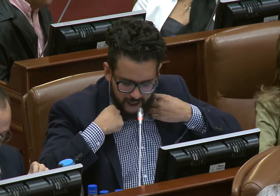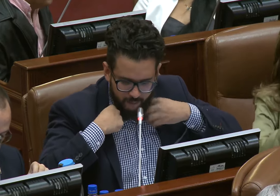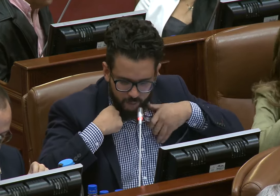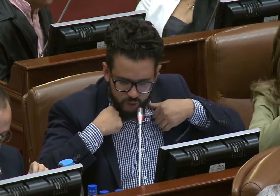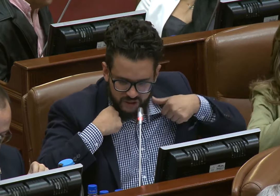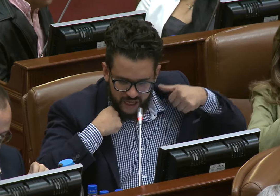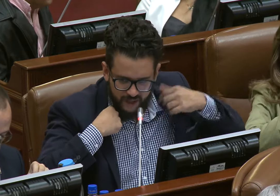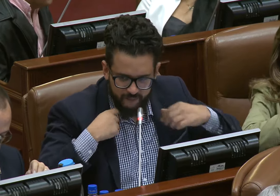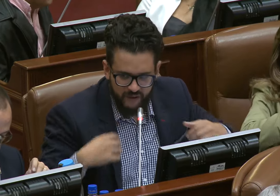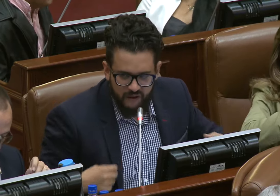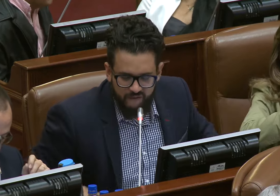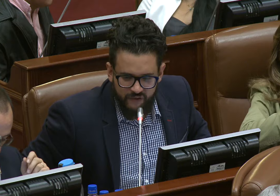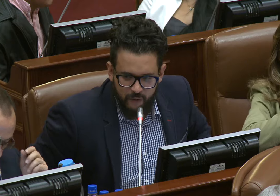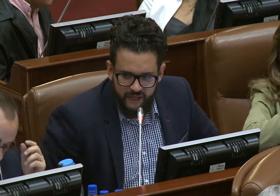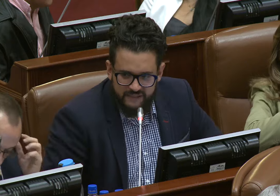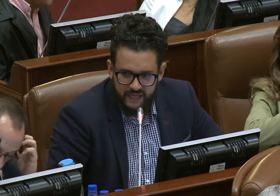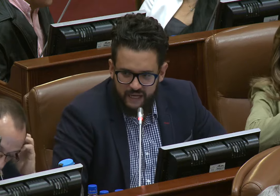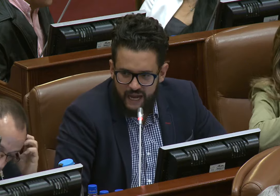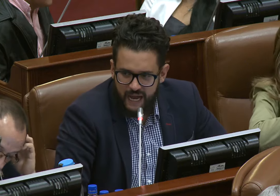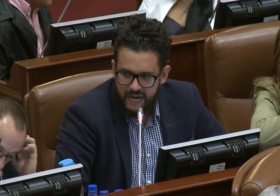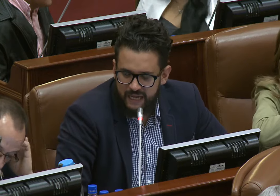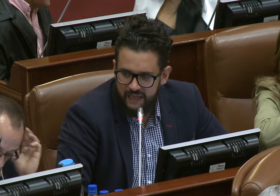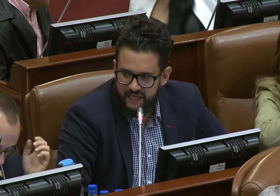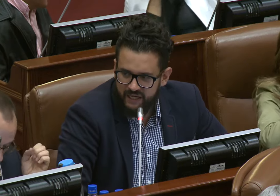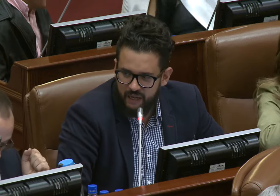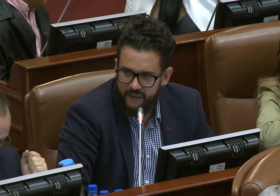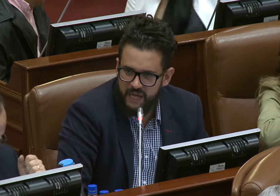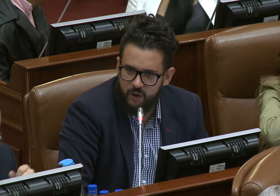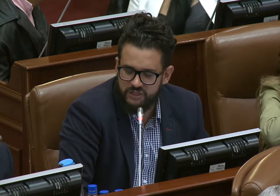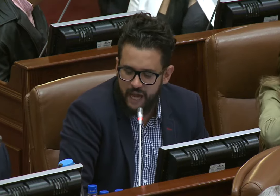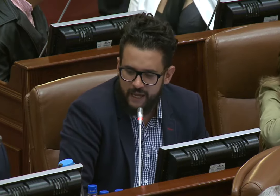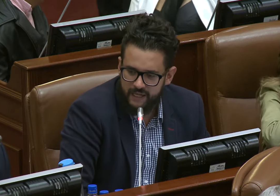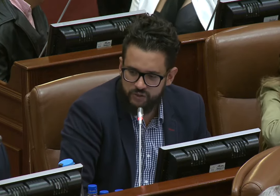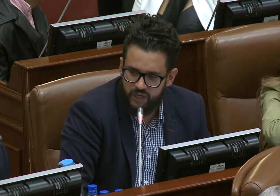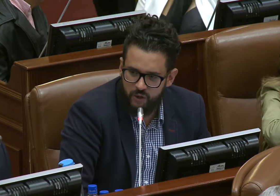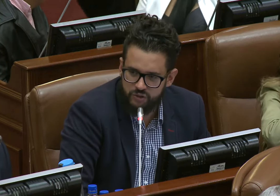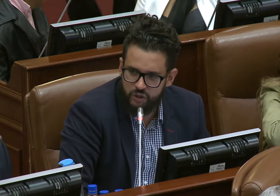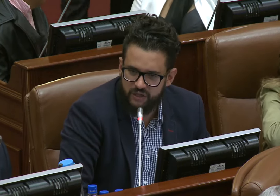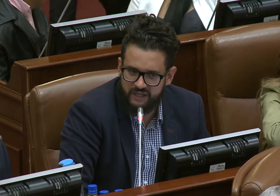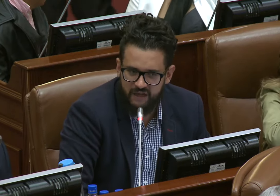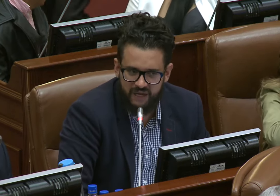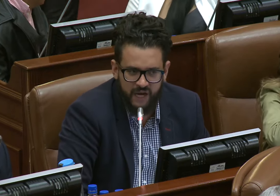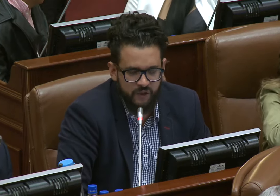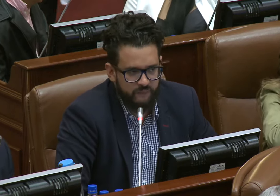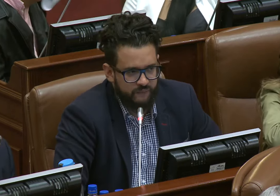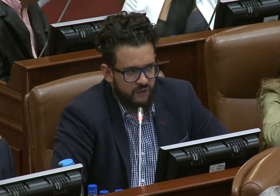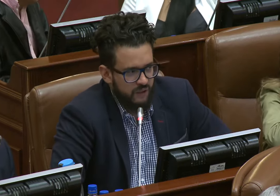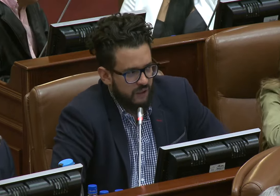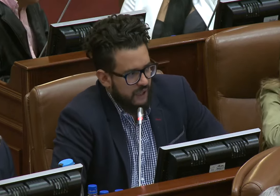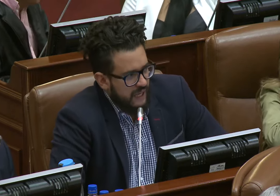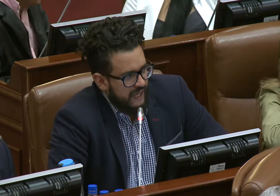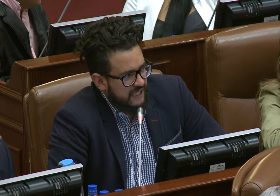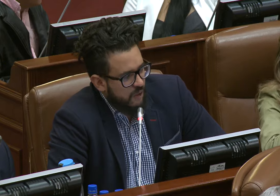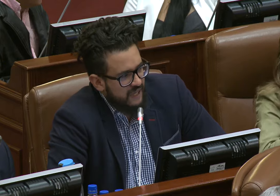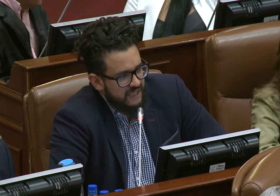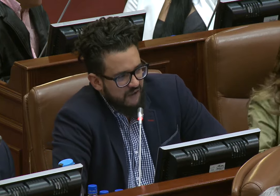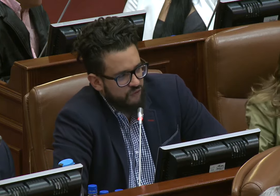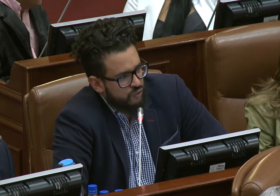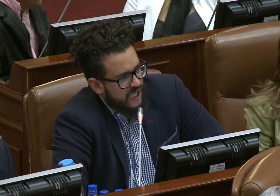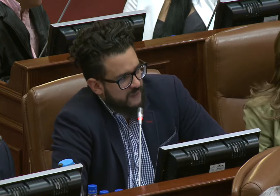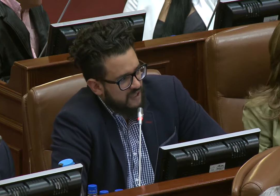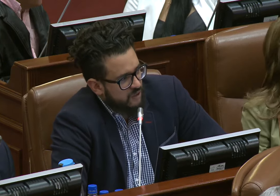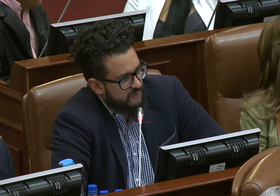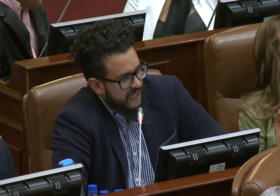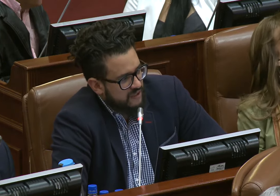que busca favorecer al alcalde Enrique peñalosa y su negocio de trasmilenio que son